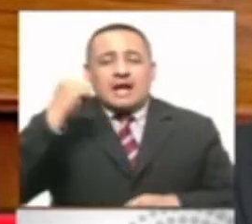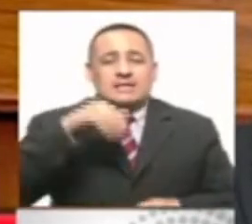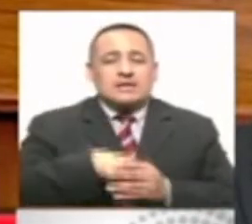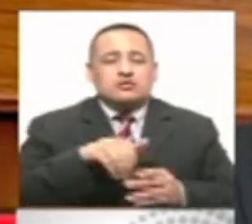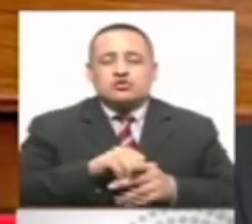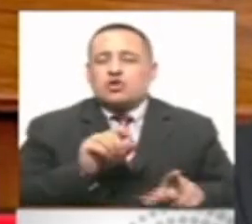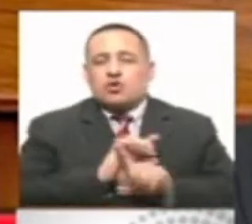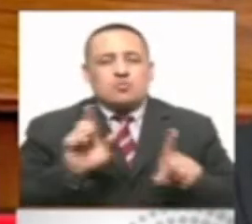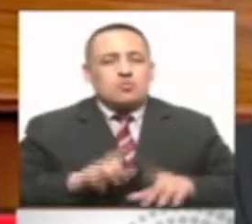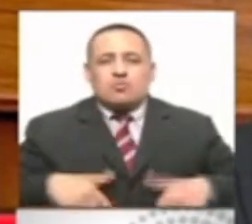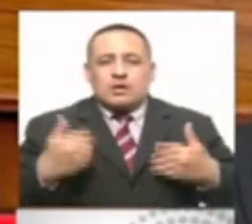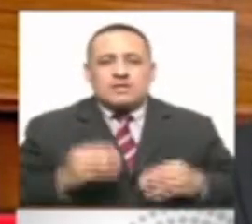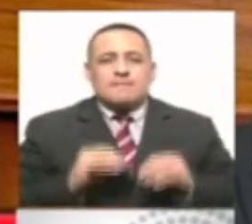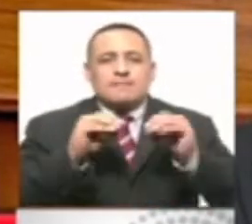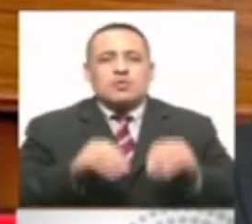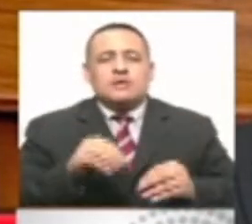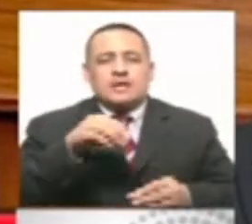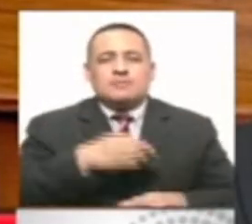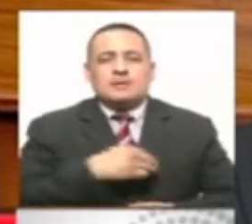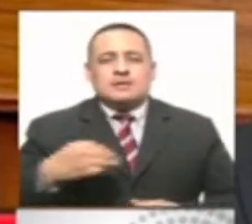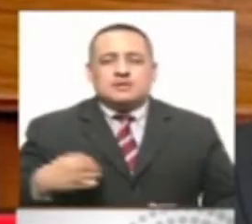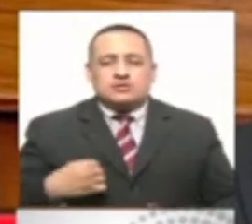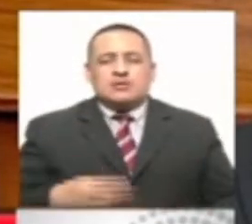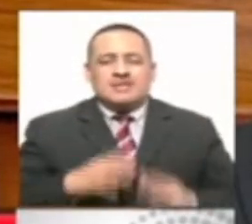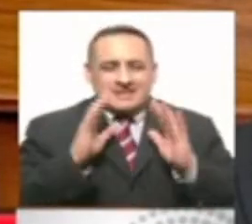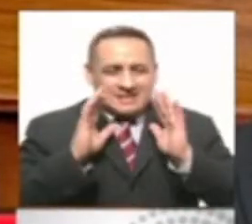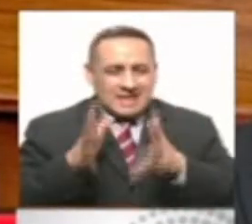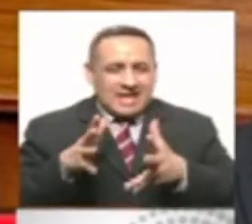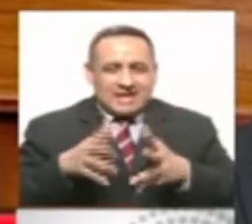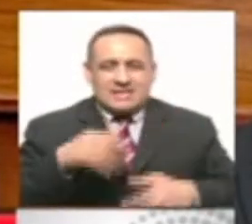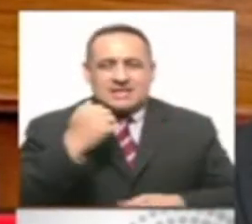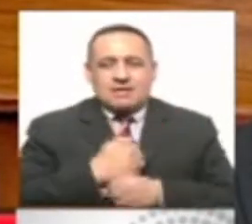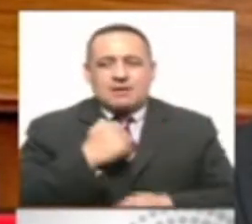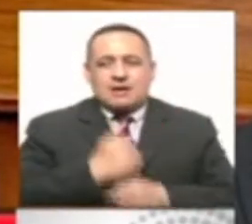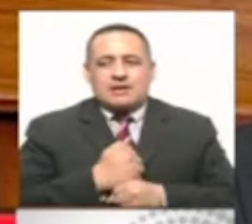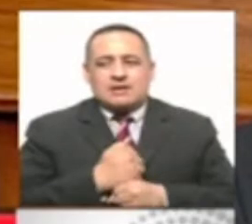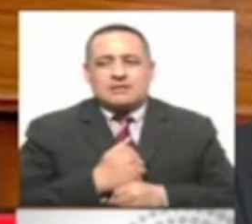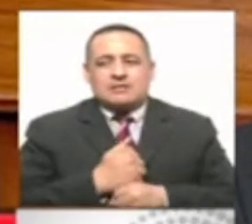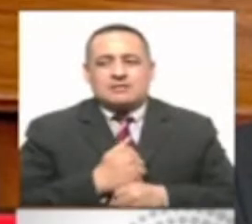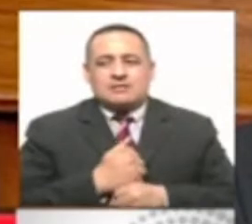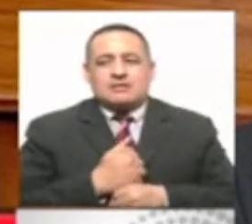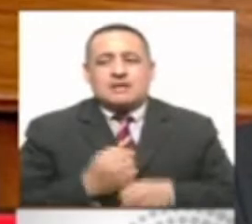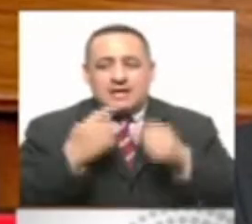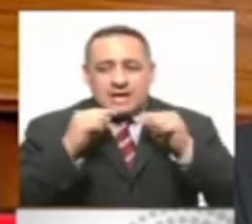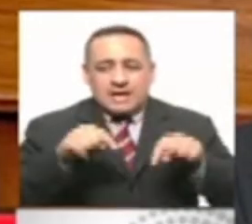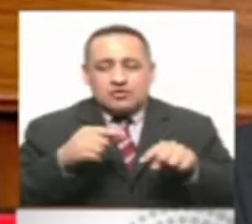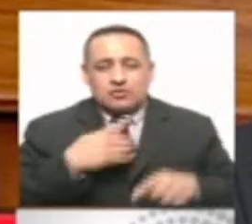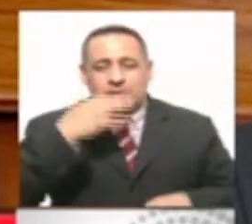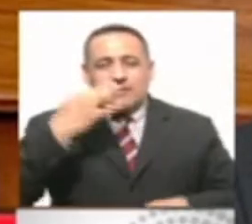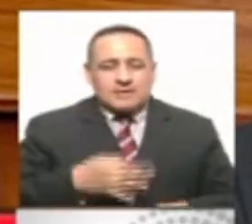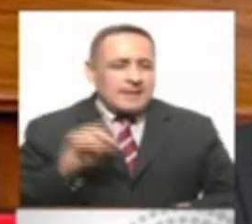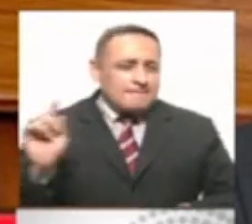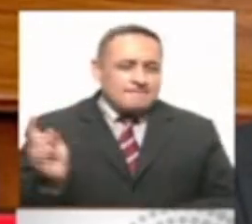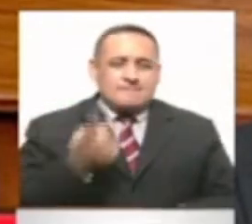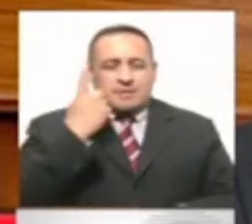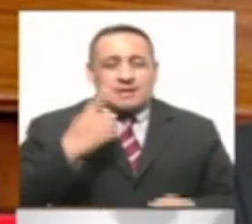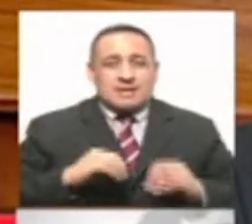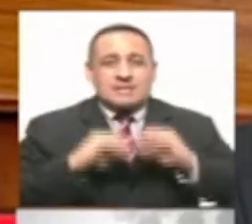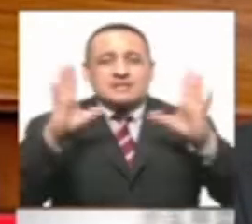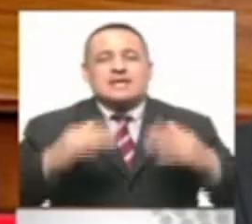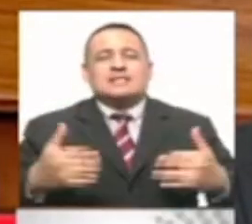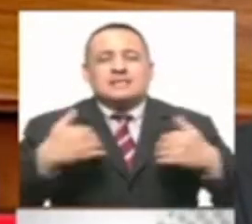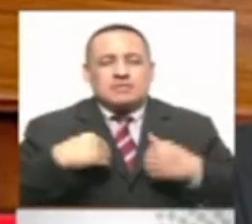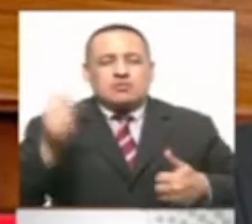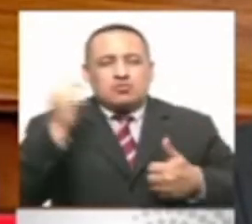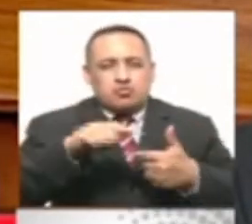no pueden poner ministros. Dejen trabajar. Esto desde el primer día tenemos moción